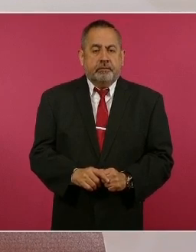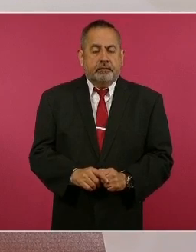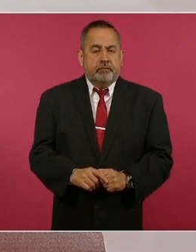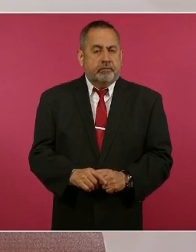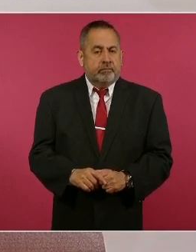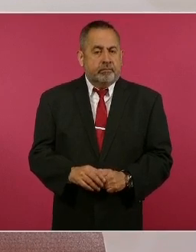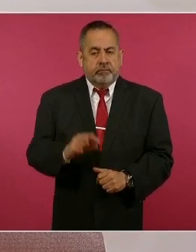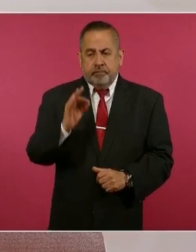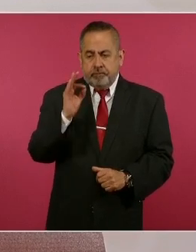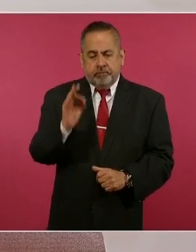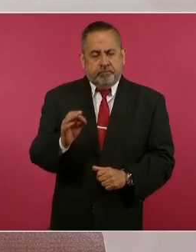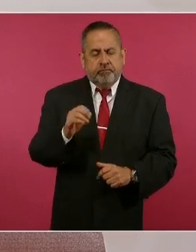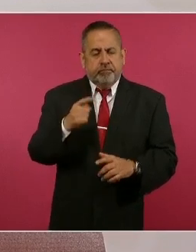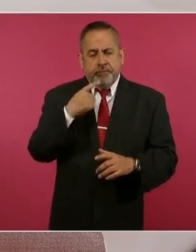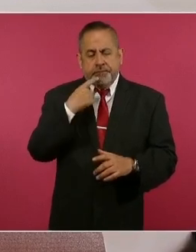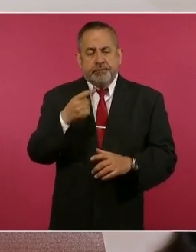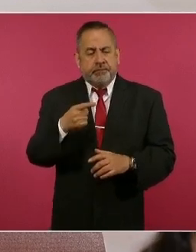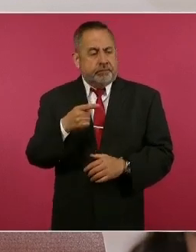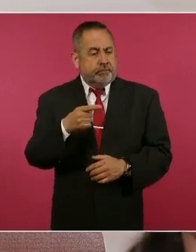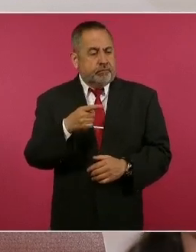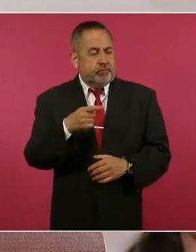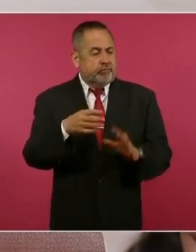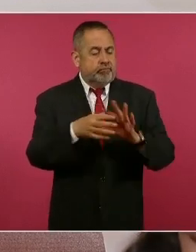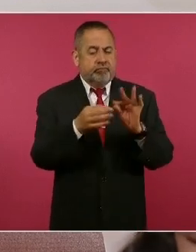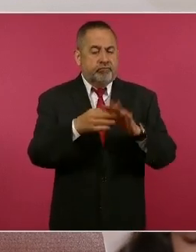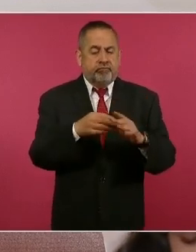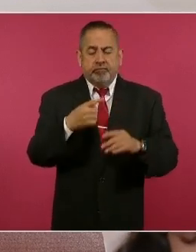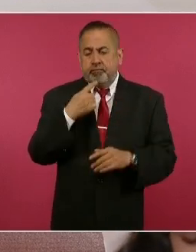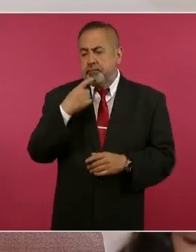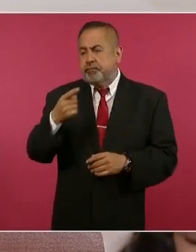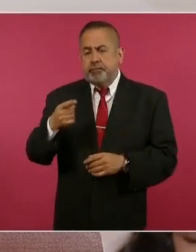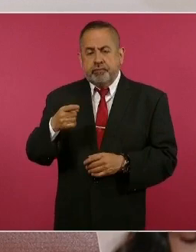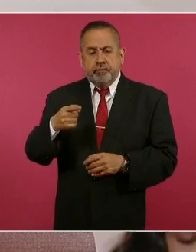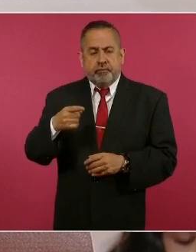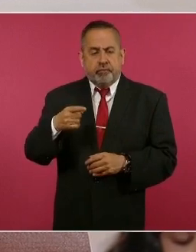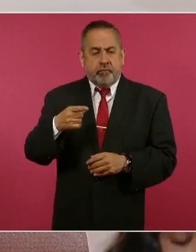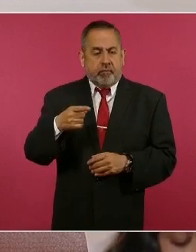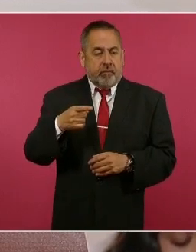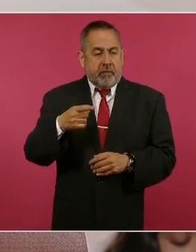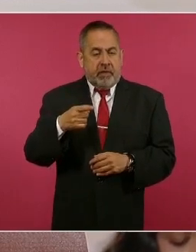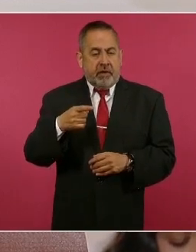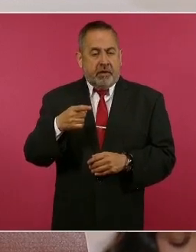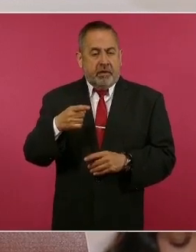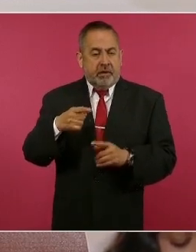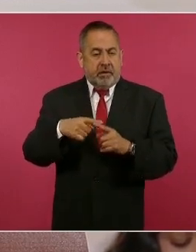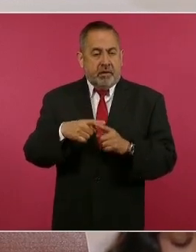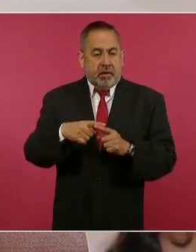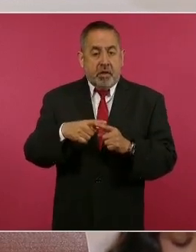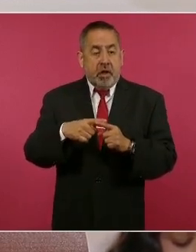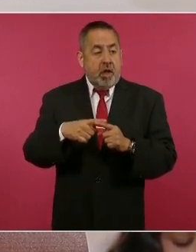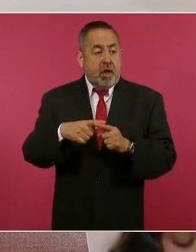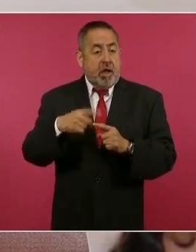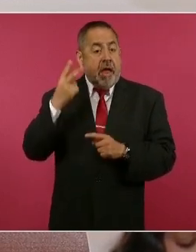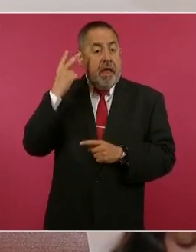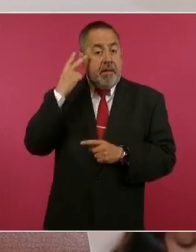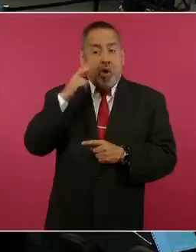sostuvieron de que era falsa la prohibición de viajes